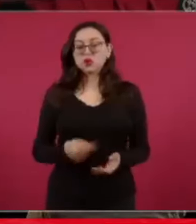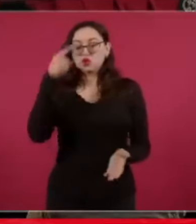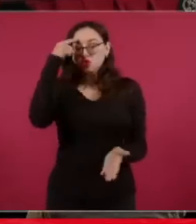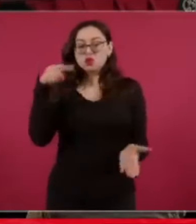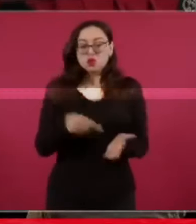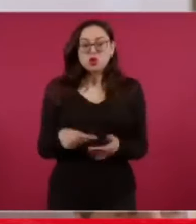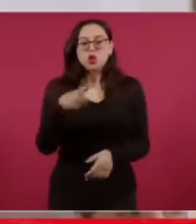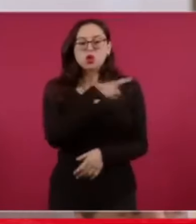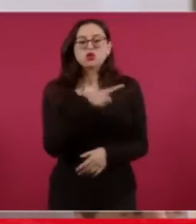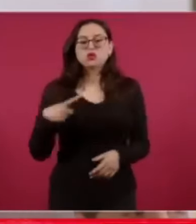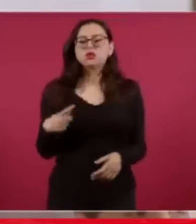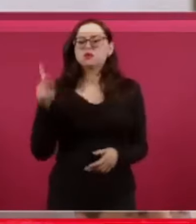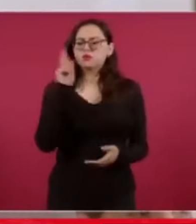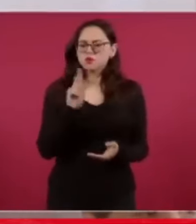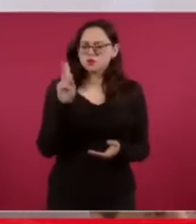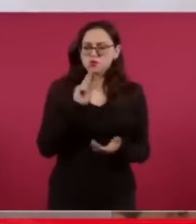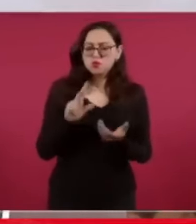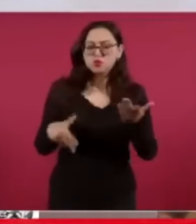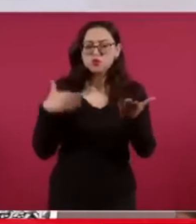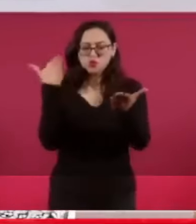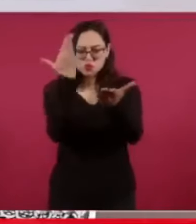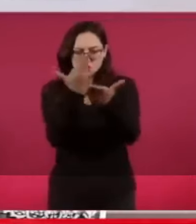Pienso que deben de